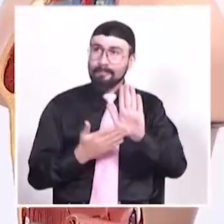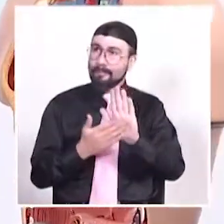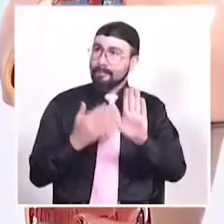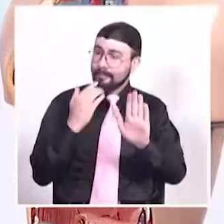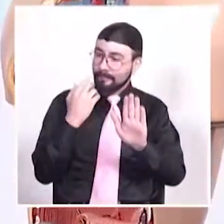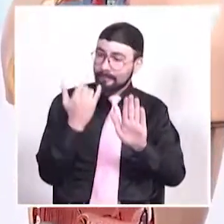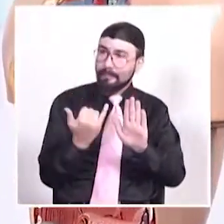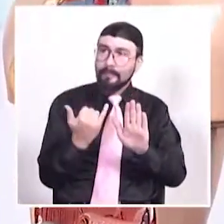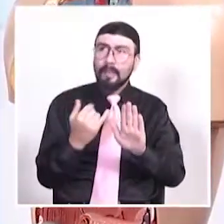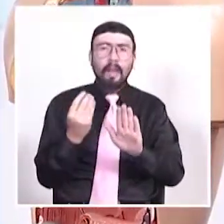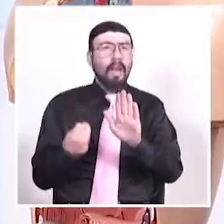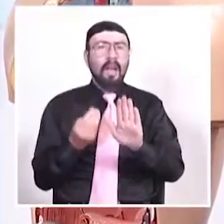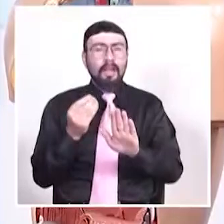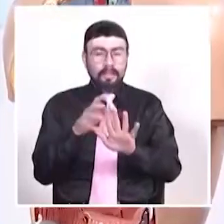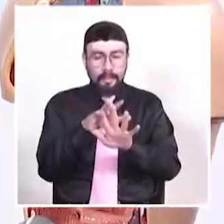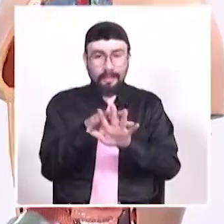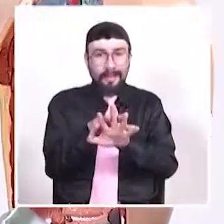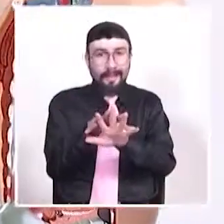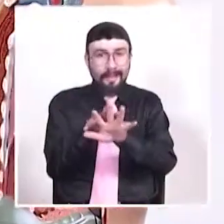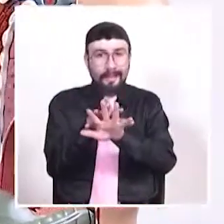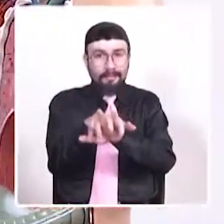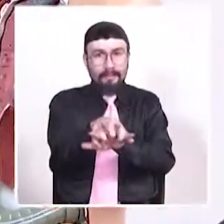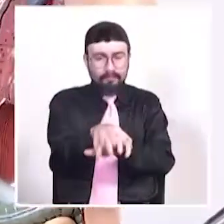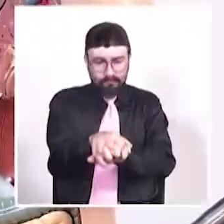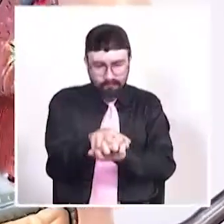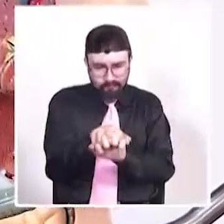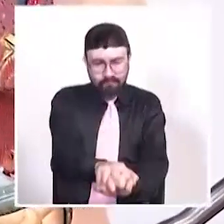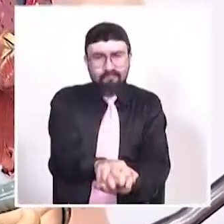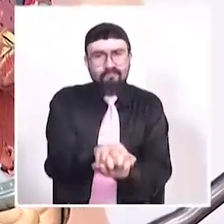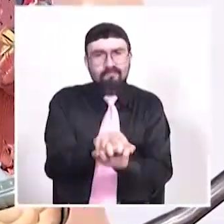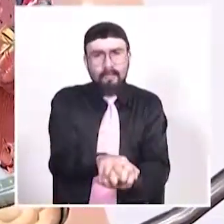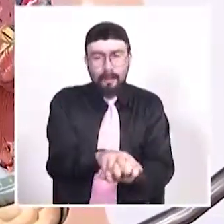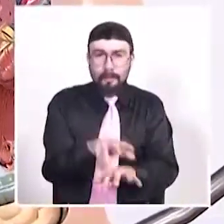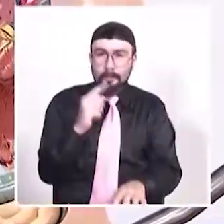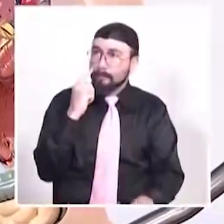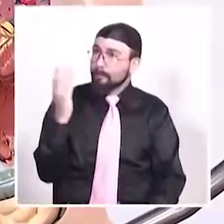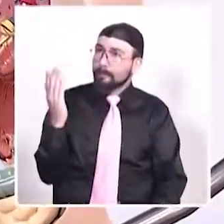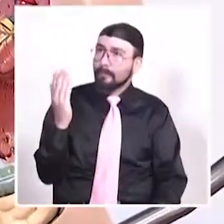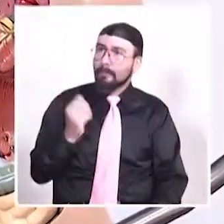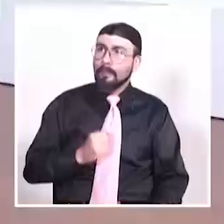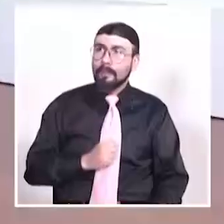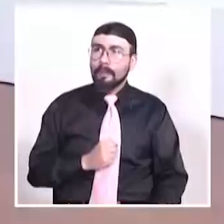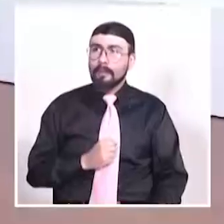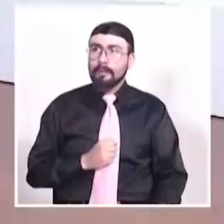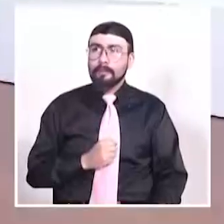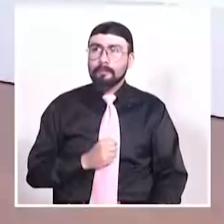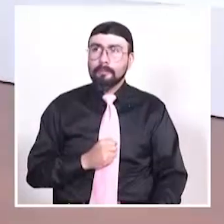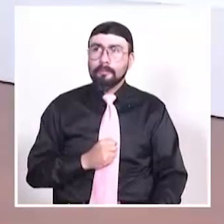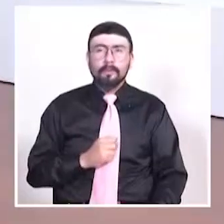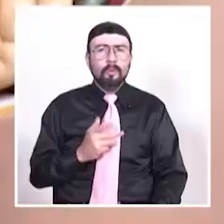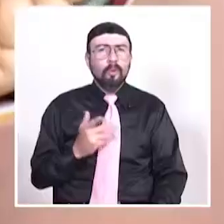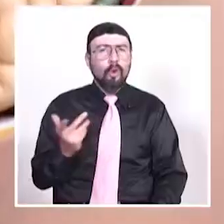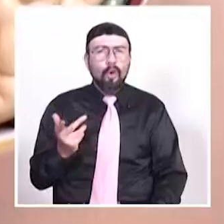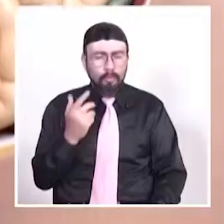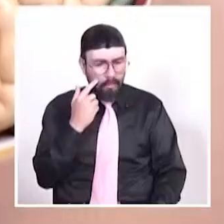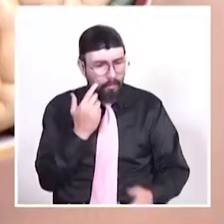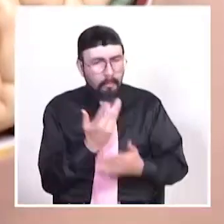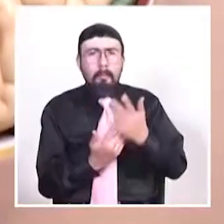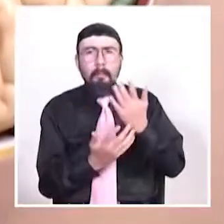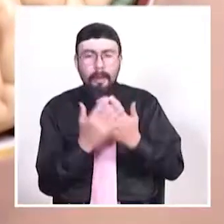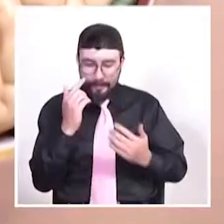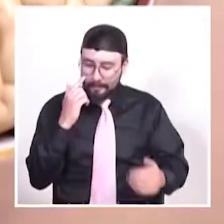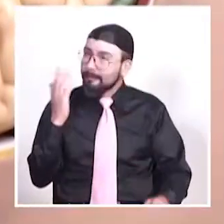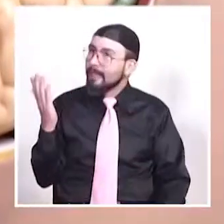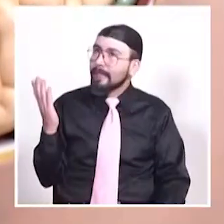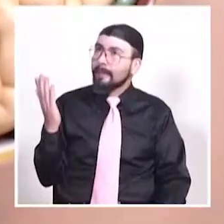mano, uno se apoya y empieza a hacer las compresiones. Téngame la mano ahí un poquito para la posición de la mano para que me la ponchen si le pueden hacer la